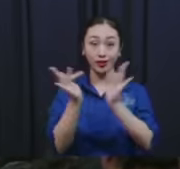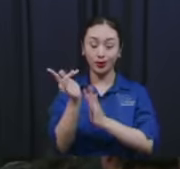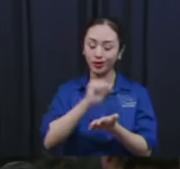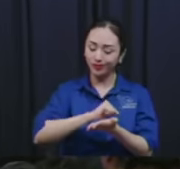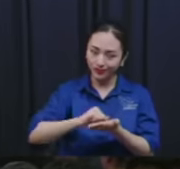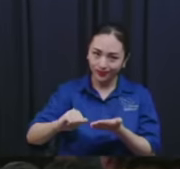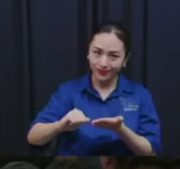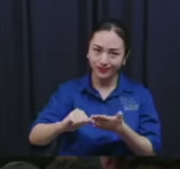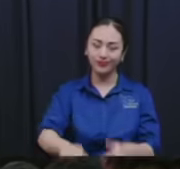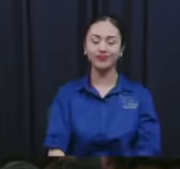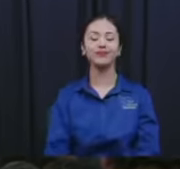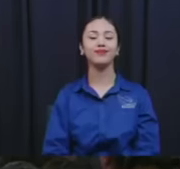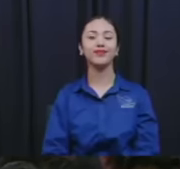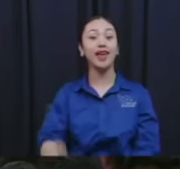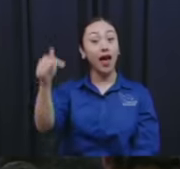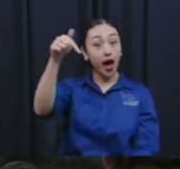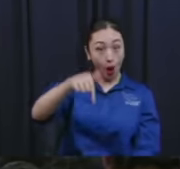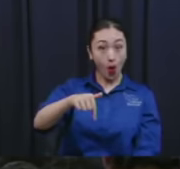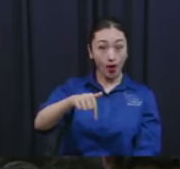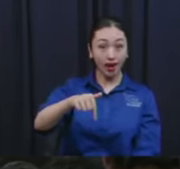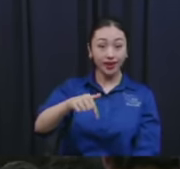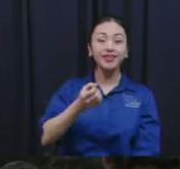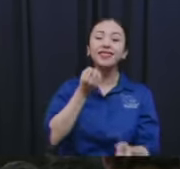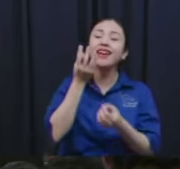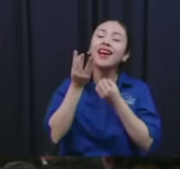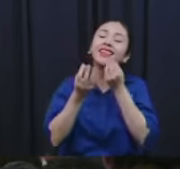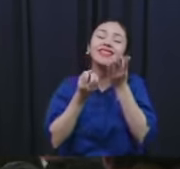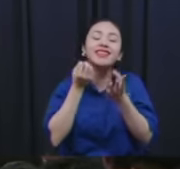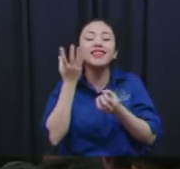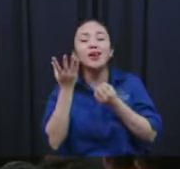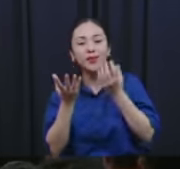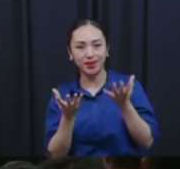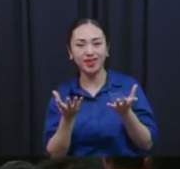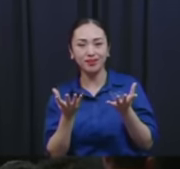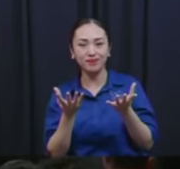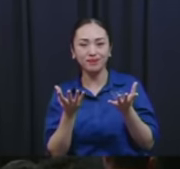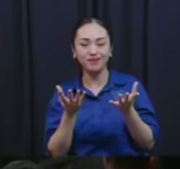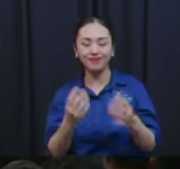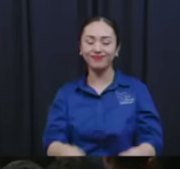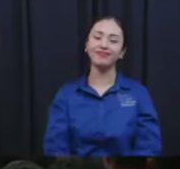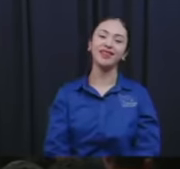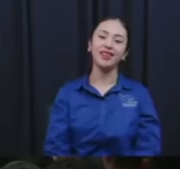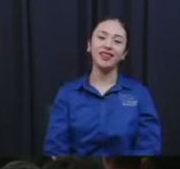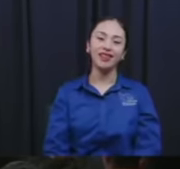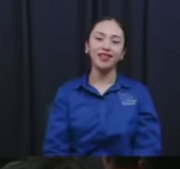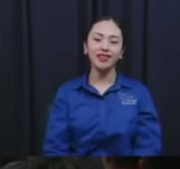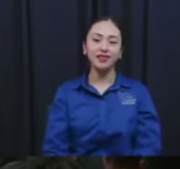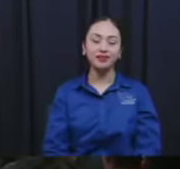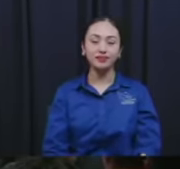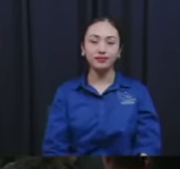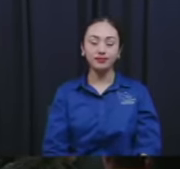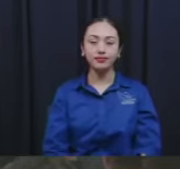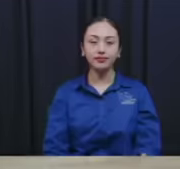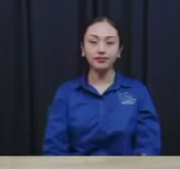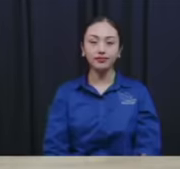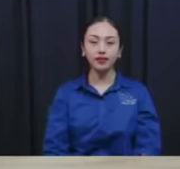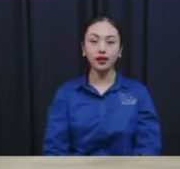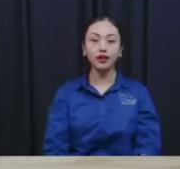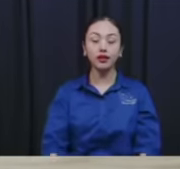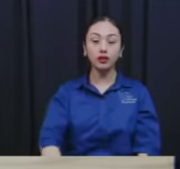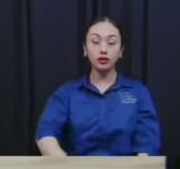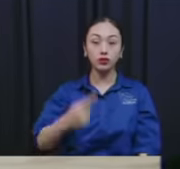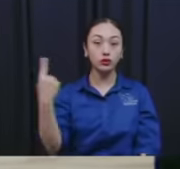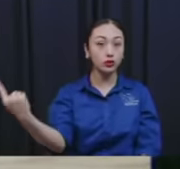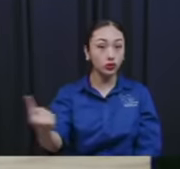que lo estn cantando mis hermanos Ah pueden descender Perdón este que lo están cantando mis hermanos y todo lo que